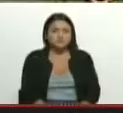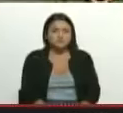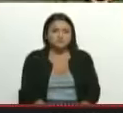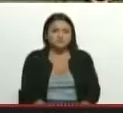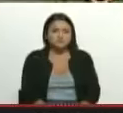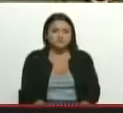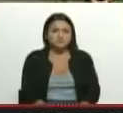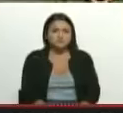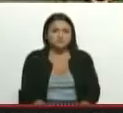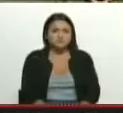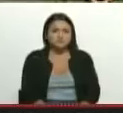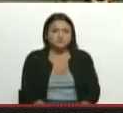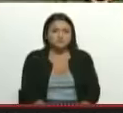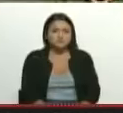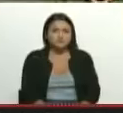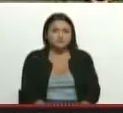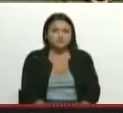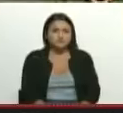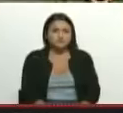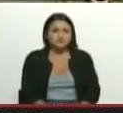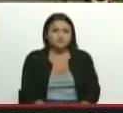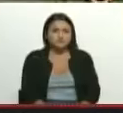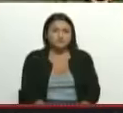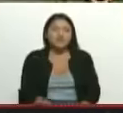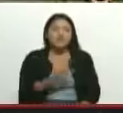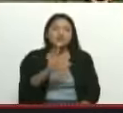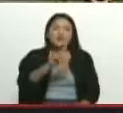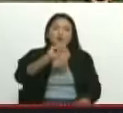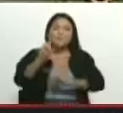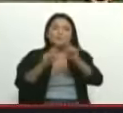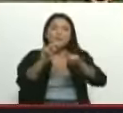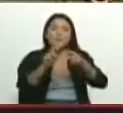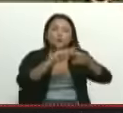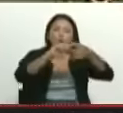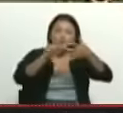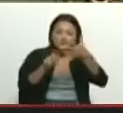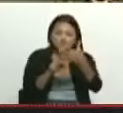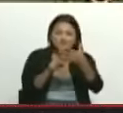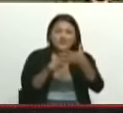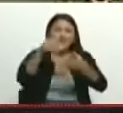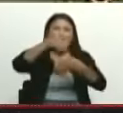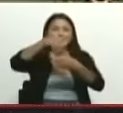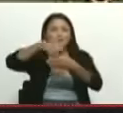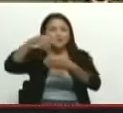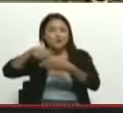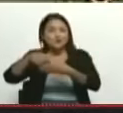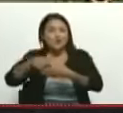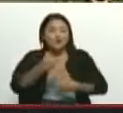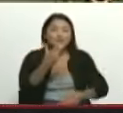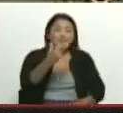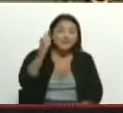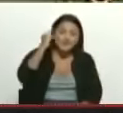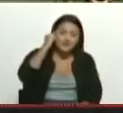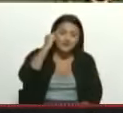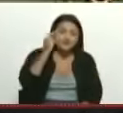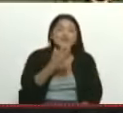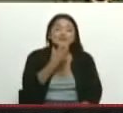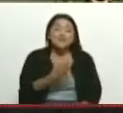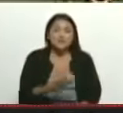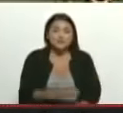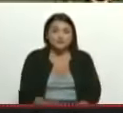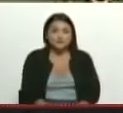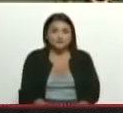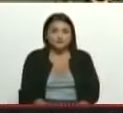Electoral, Elvis Amoroso. Mencionaba las cinco preguntas que se van a realizar al pueblo venezolano en lo que será la realización de este referéndum